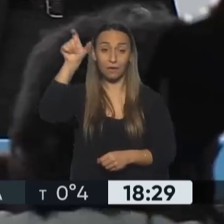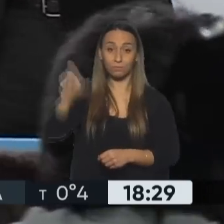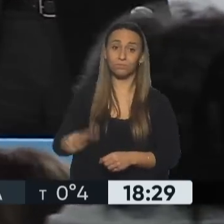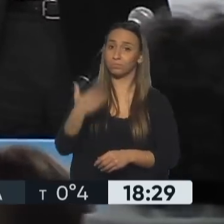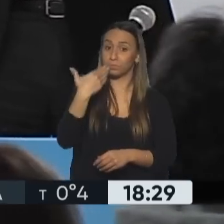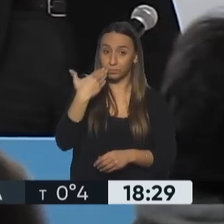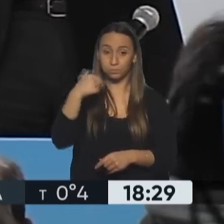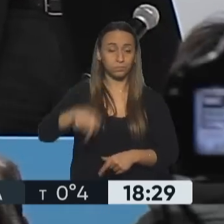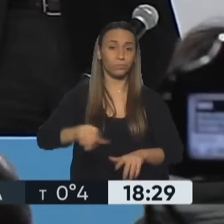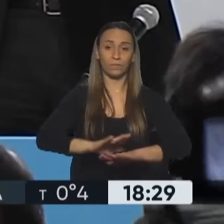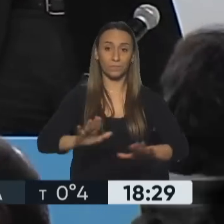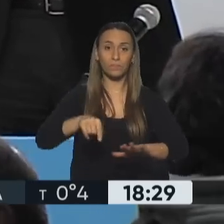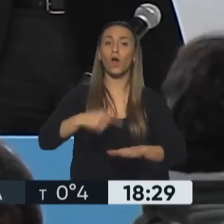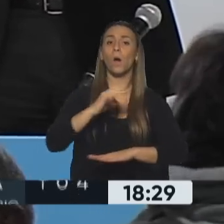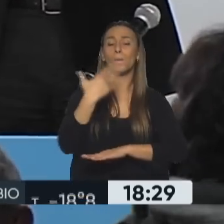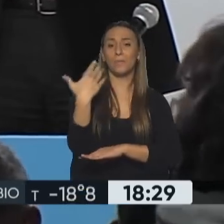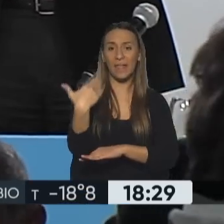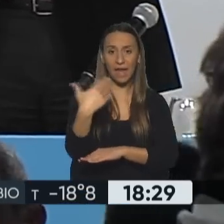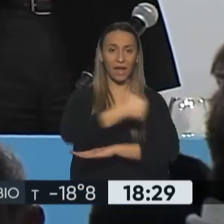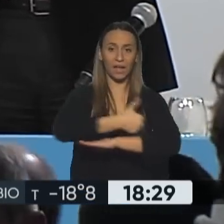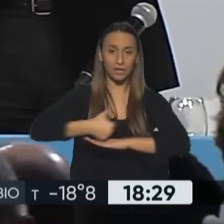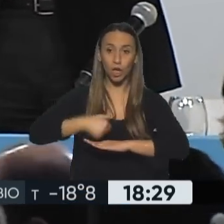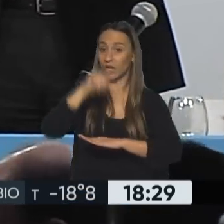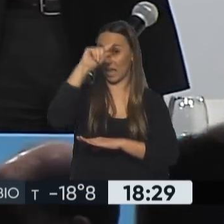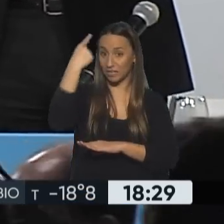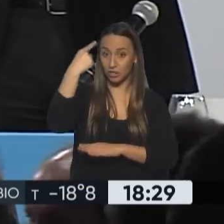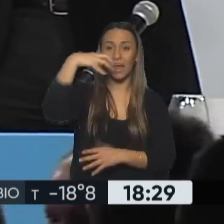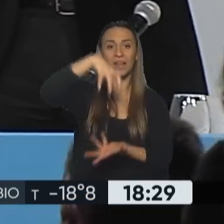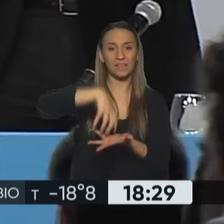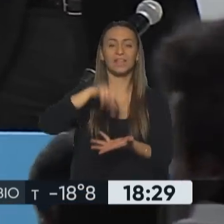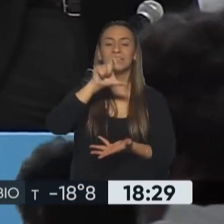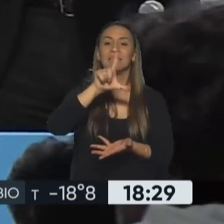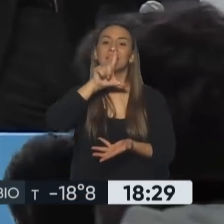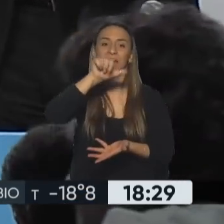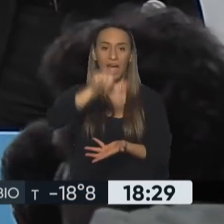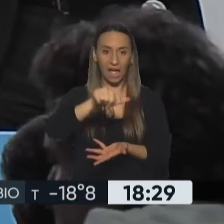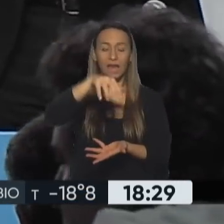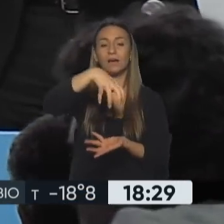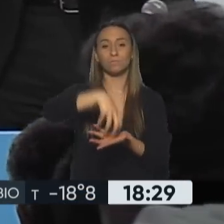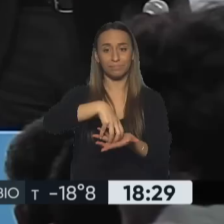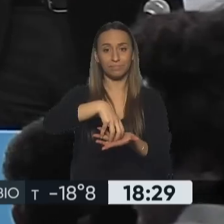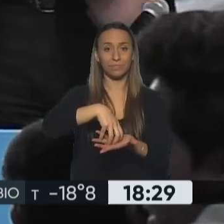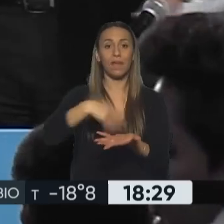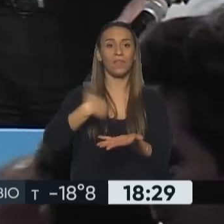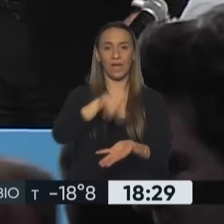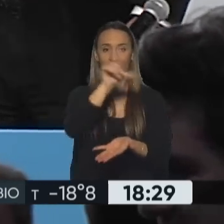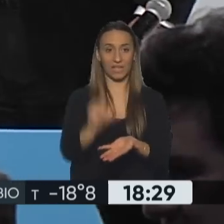Cerramos este plenario nacional de la Central de Trabajadores y Trabajadoras de la